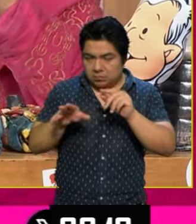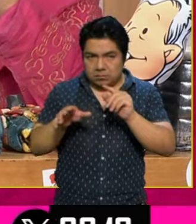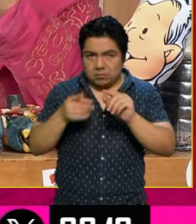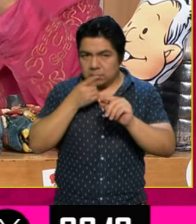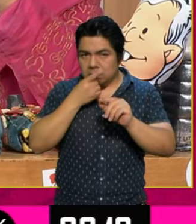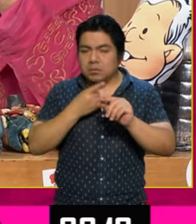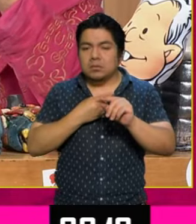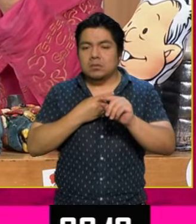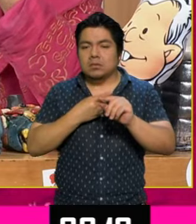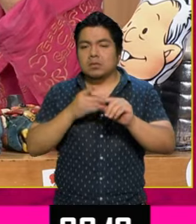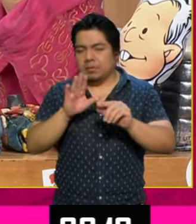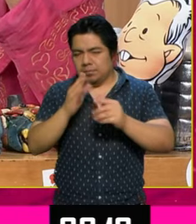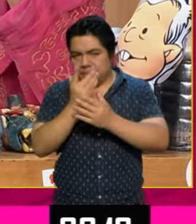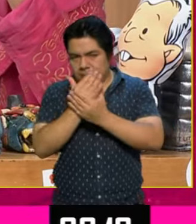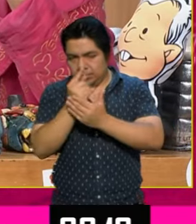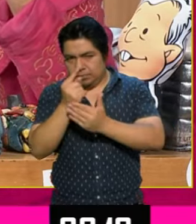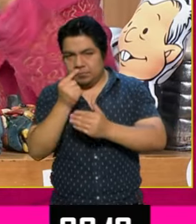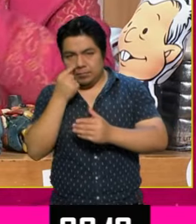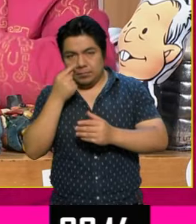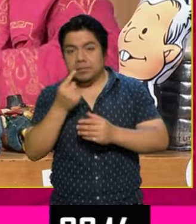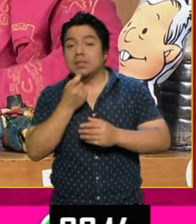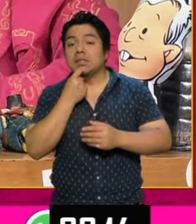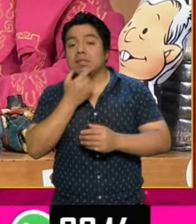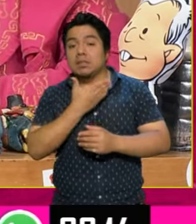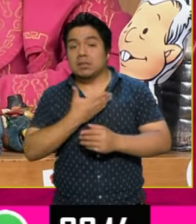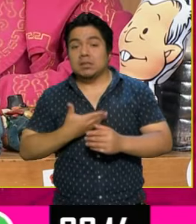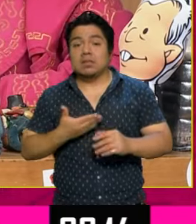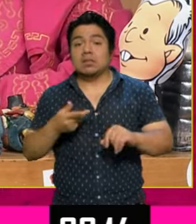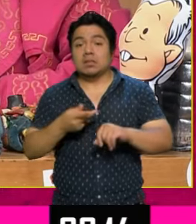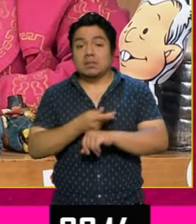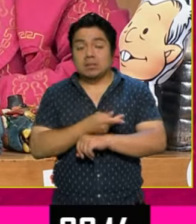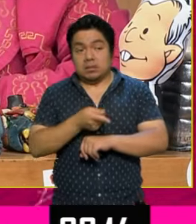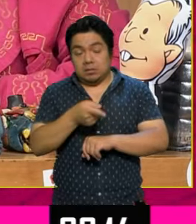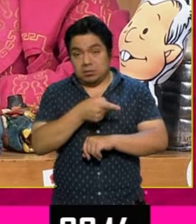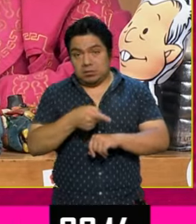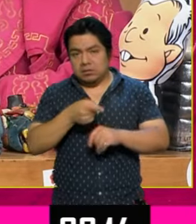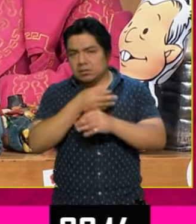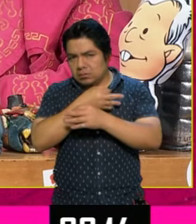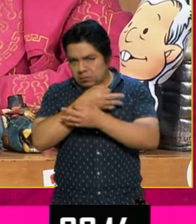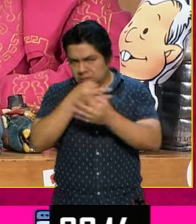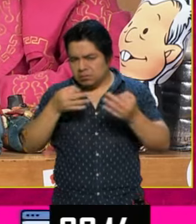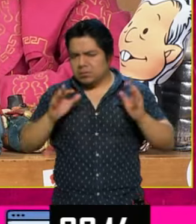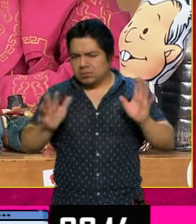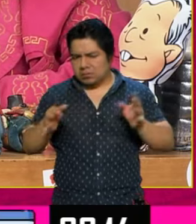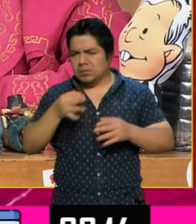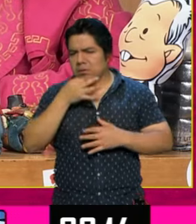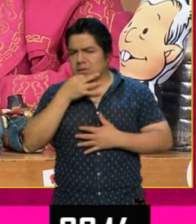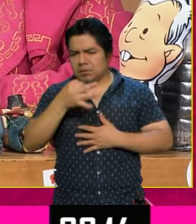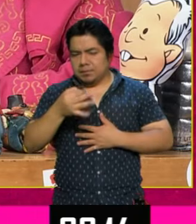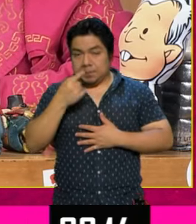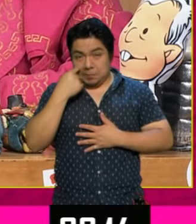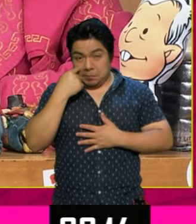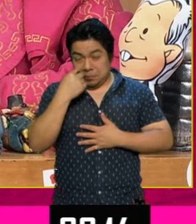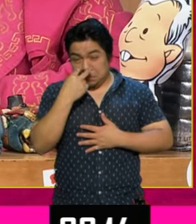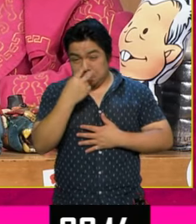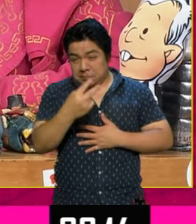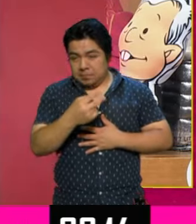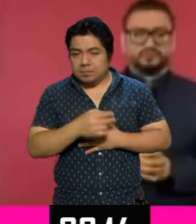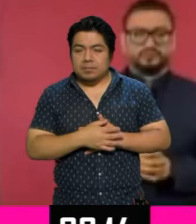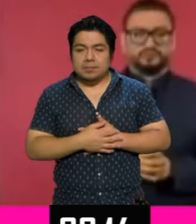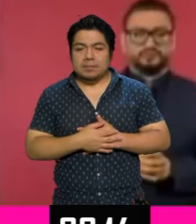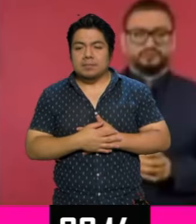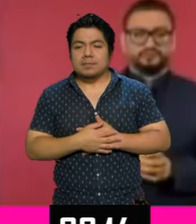primero qué pasó. ¿Qué opina Andrés Manuel López Obrador de los asuntos? Sí, señora, nuestro presidente, vamos a ver. Venga. Hay